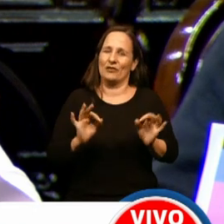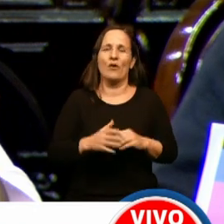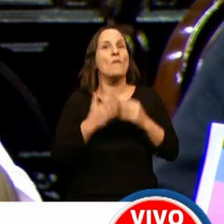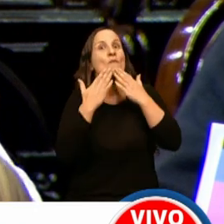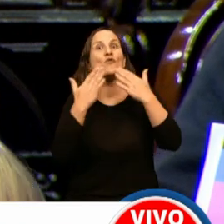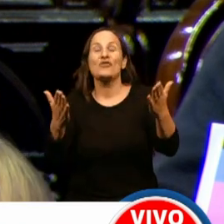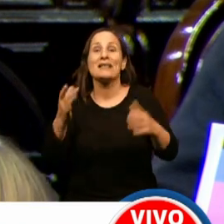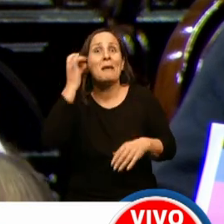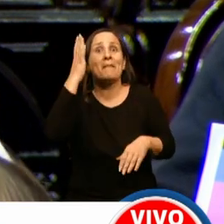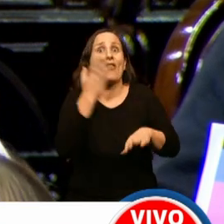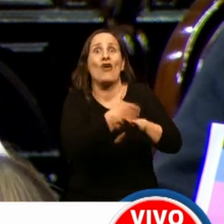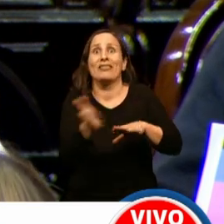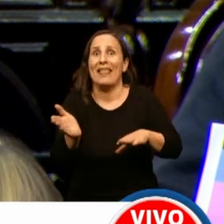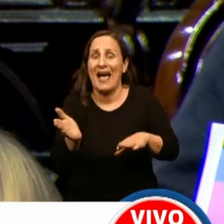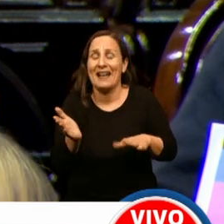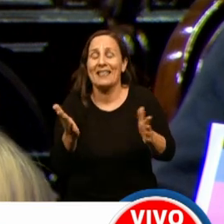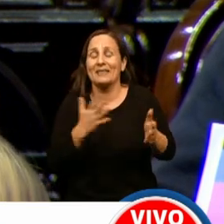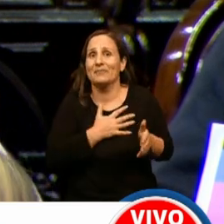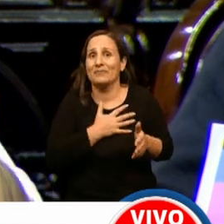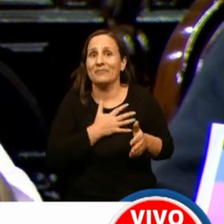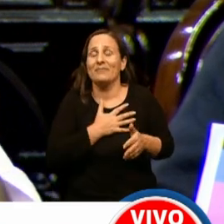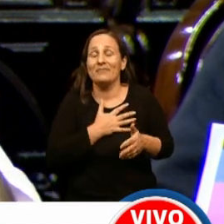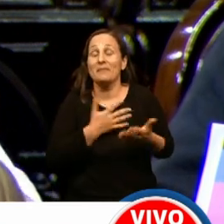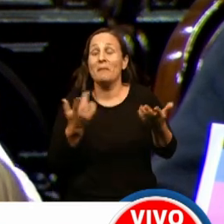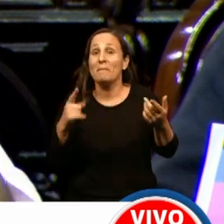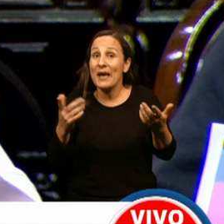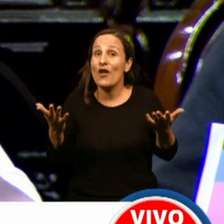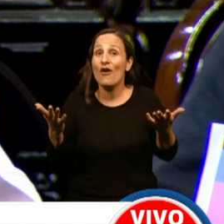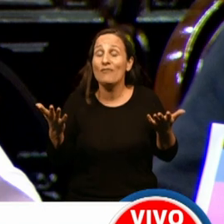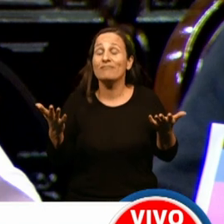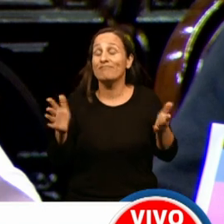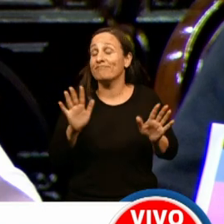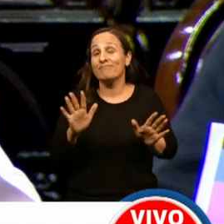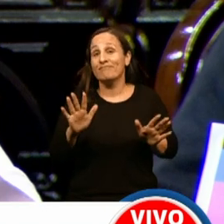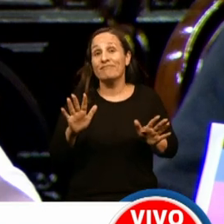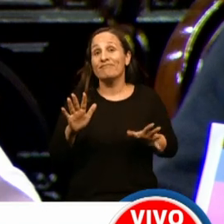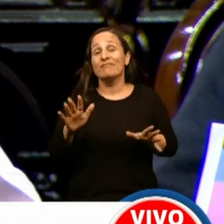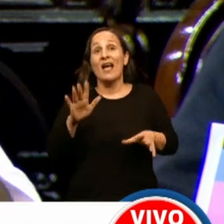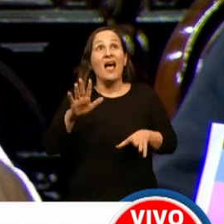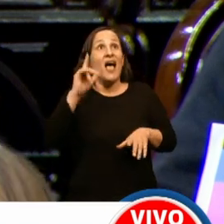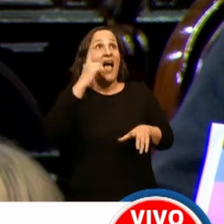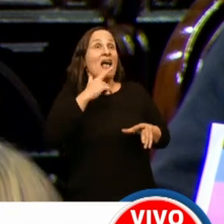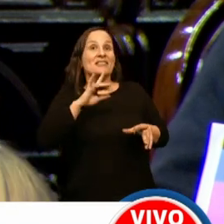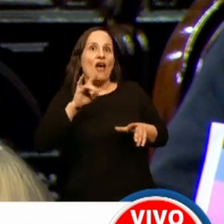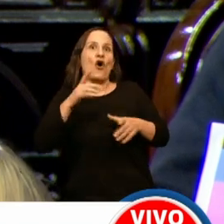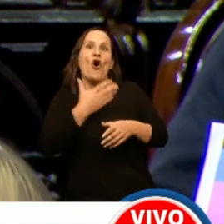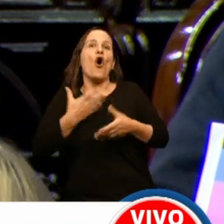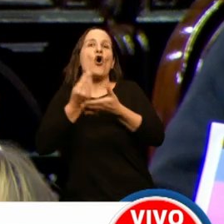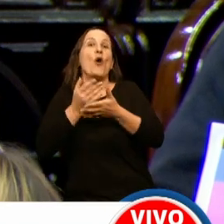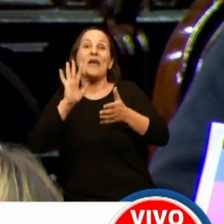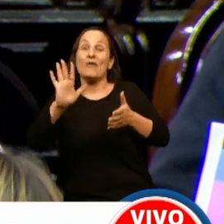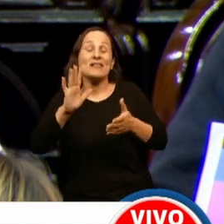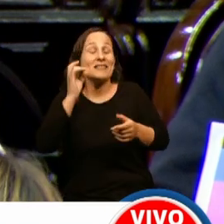perdón por llegar tarde pero en definitiva el estado cuando gobierna un gobierno popular dar